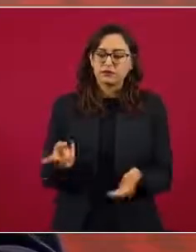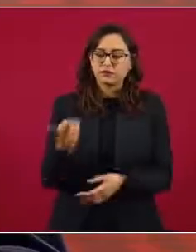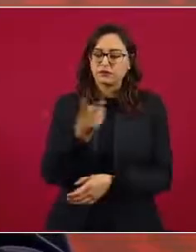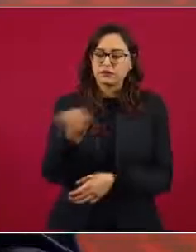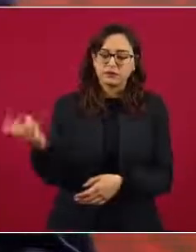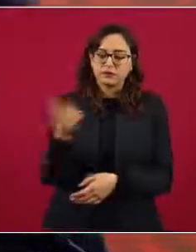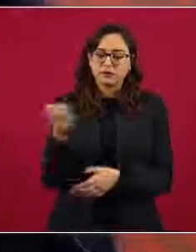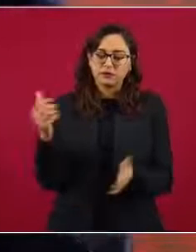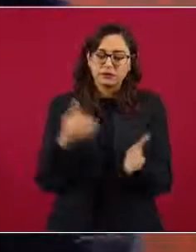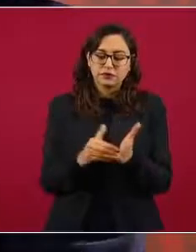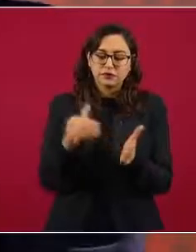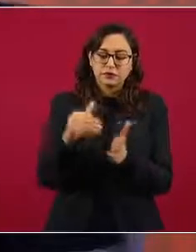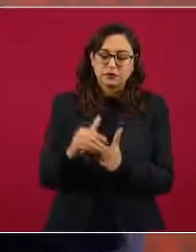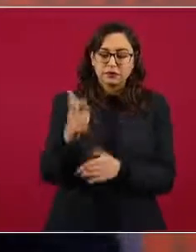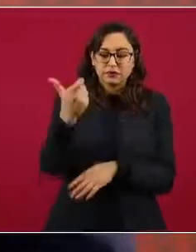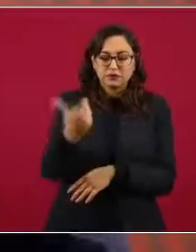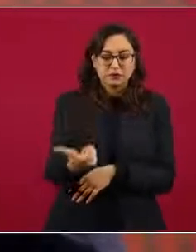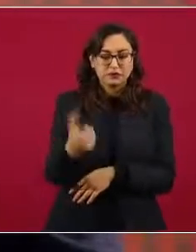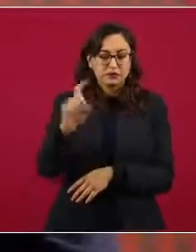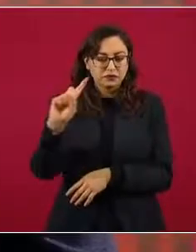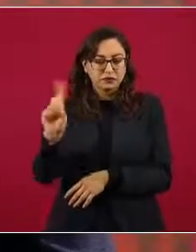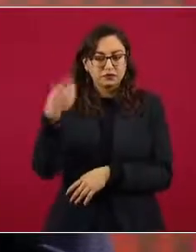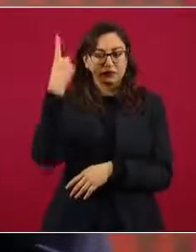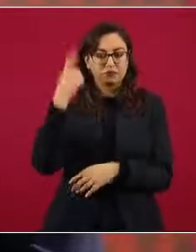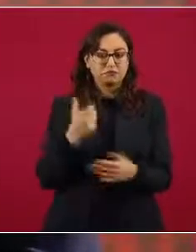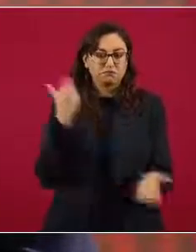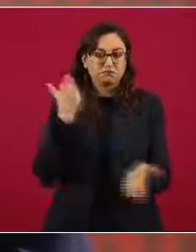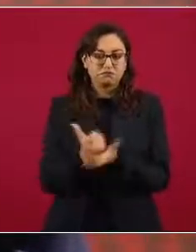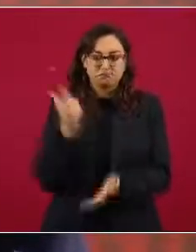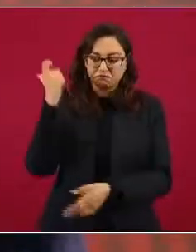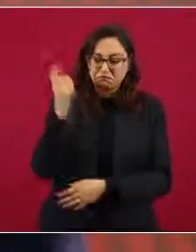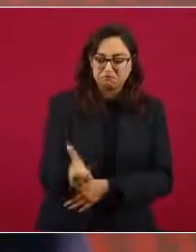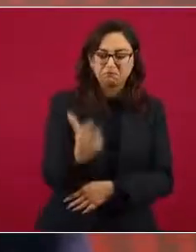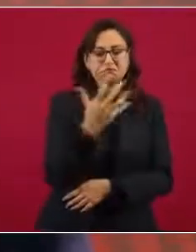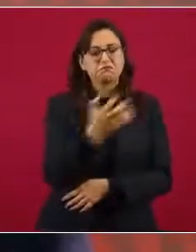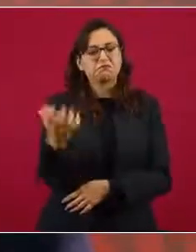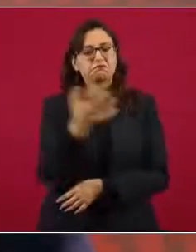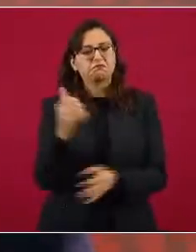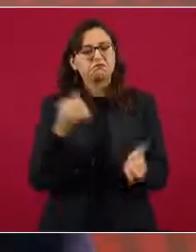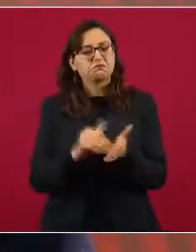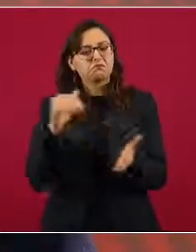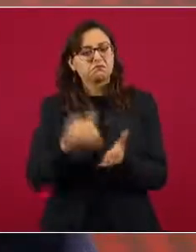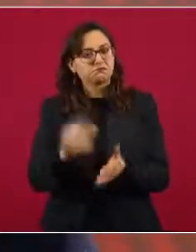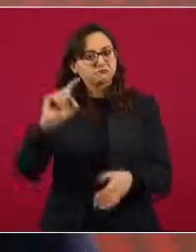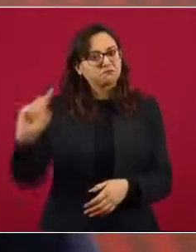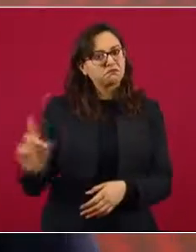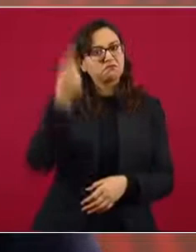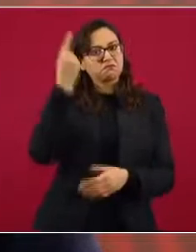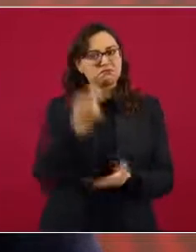200 millones de dólares y pagaron 500 millones de dólares.